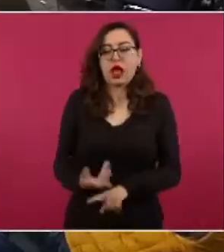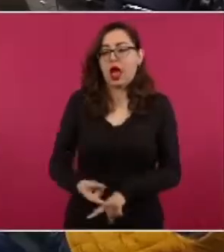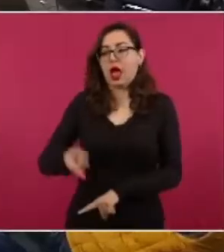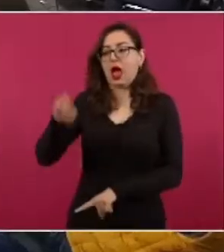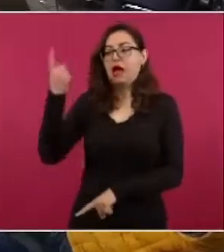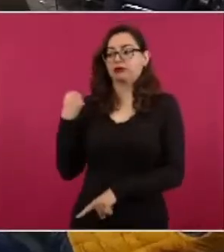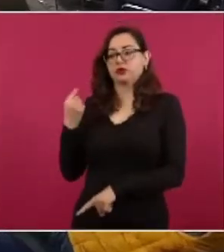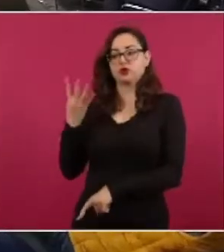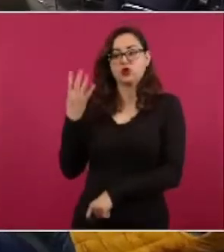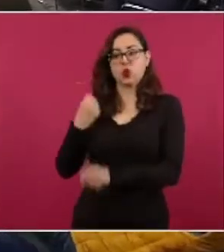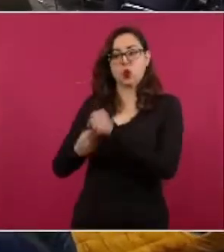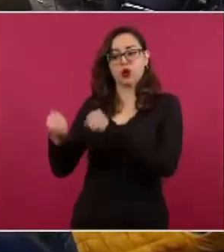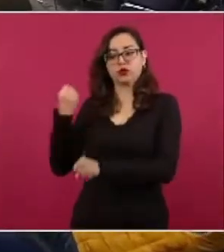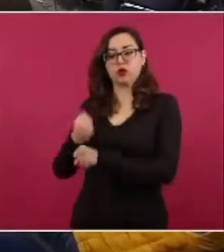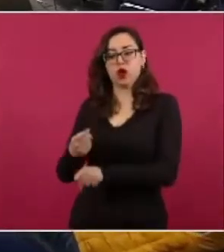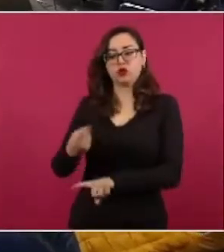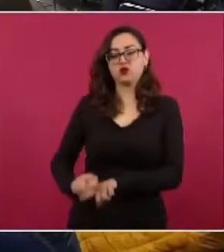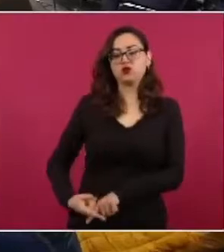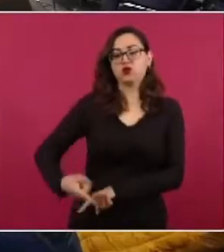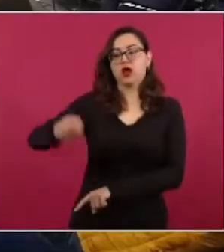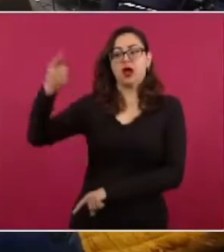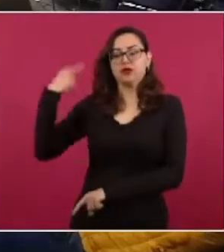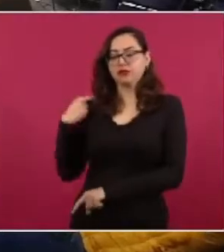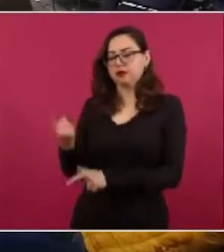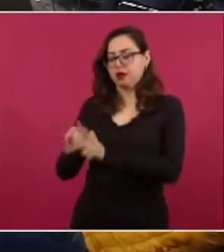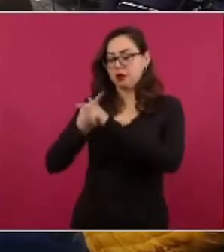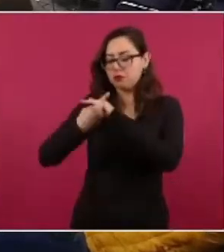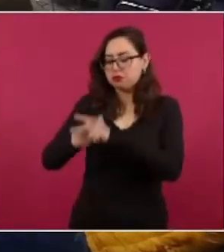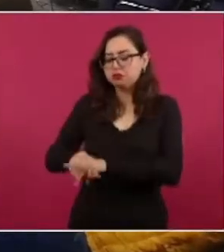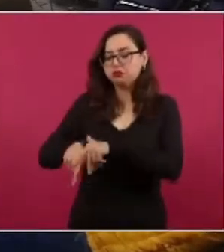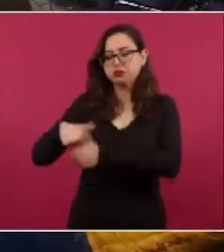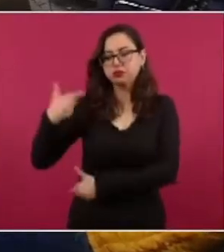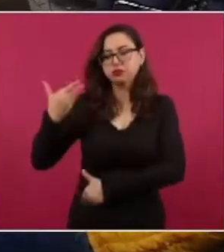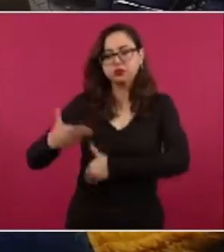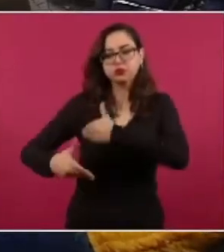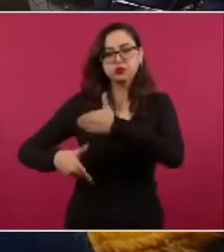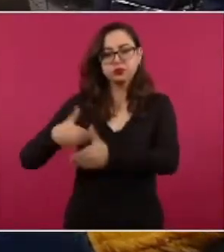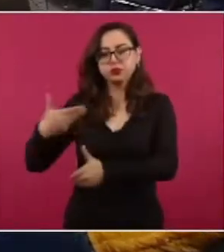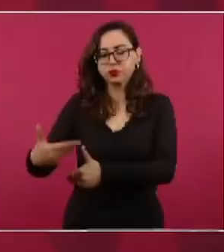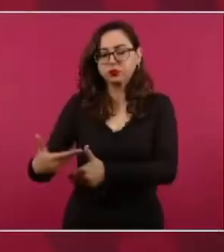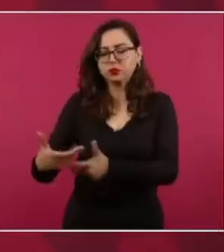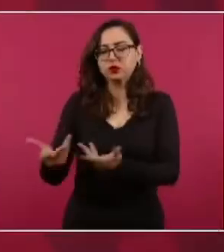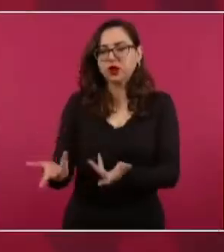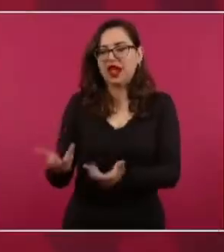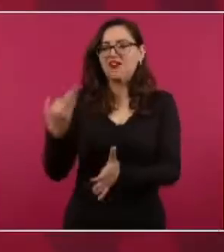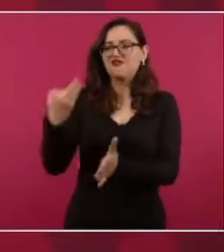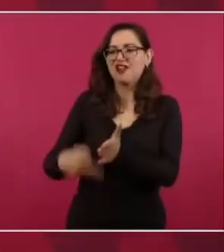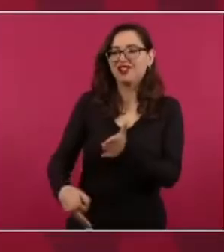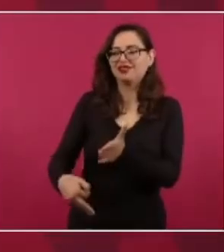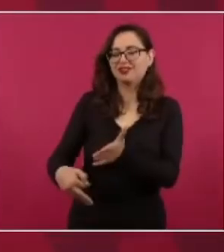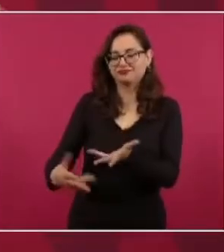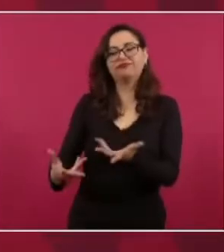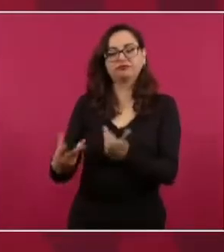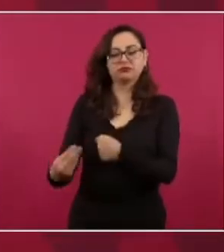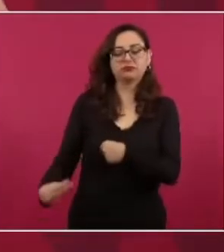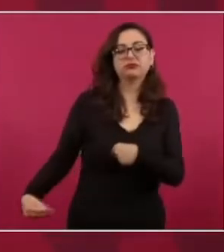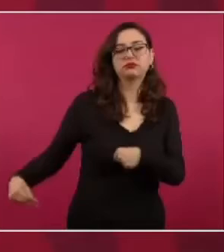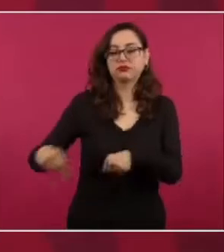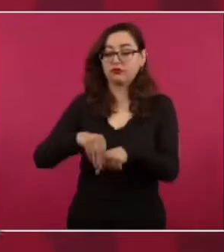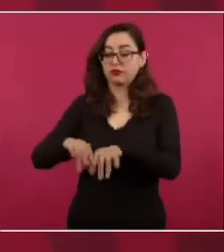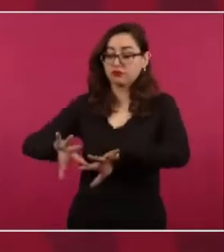en el costo inicial, y también todo el costo de integración y ya lo